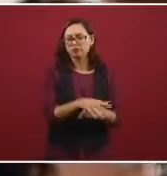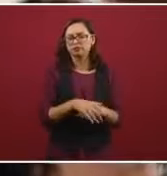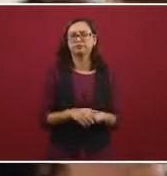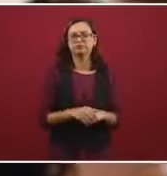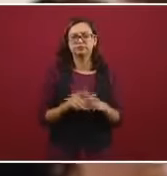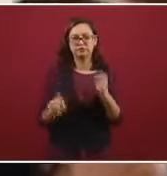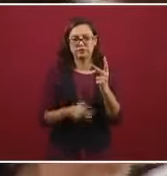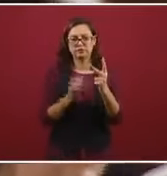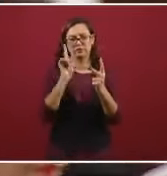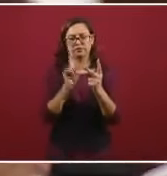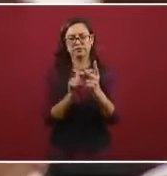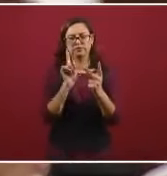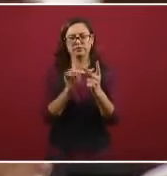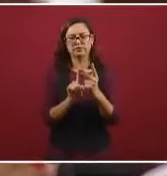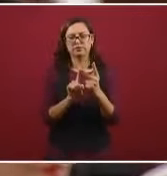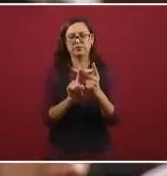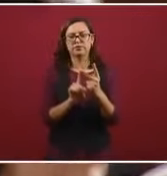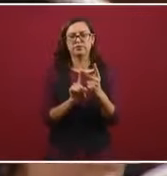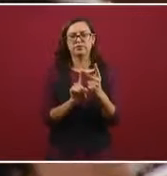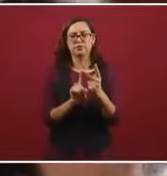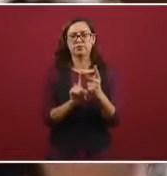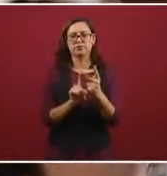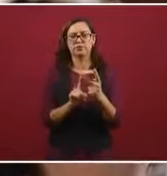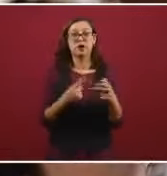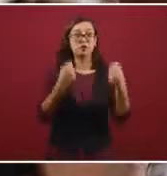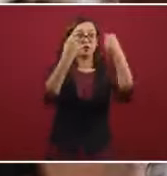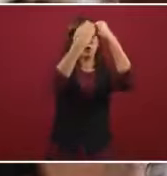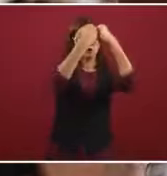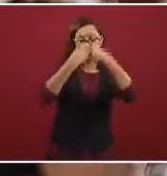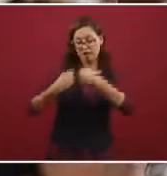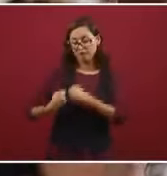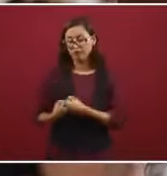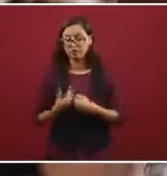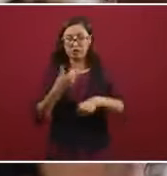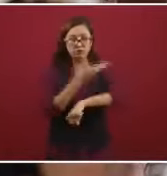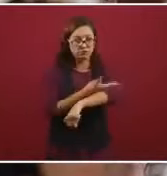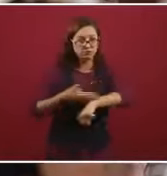El segundo corchete es, en este reordenamiento de las fronteras,